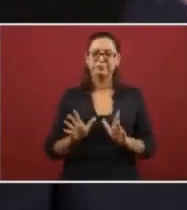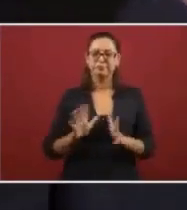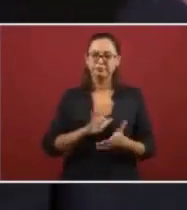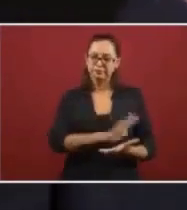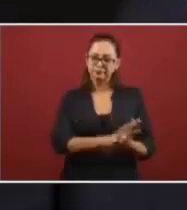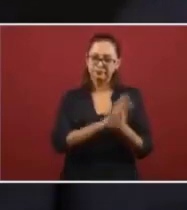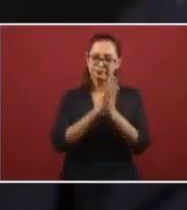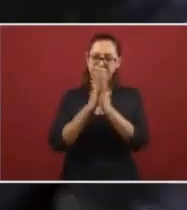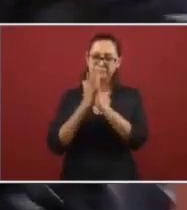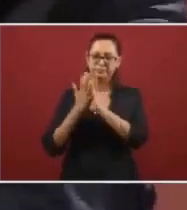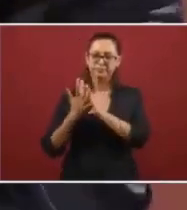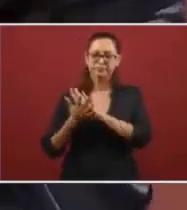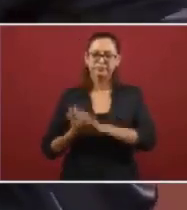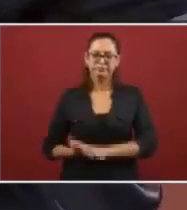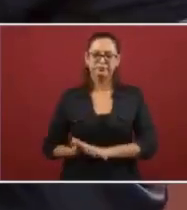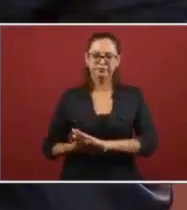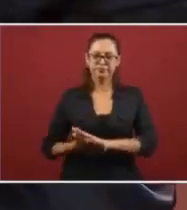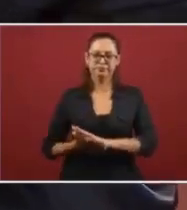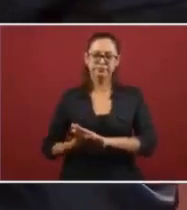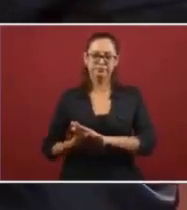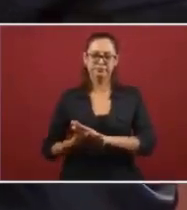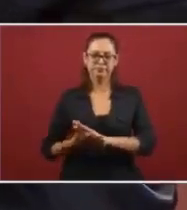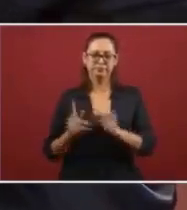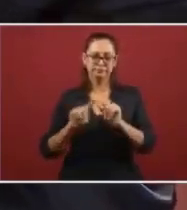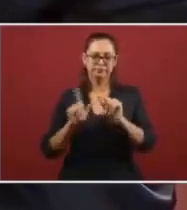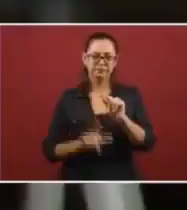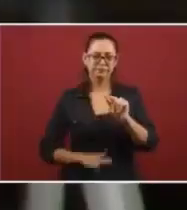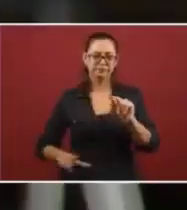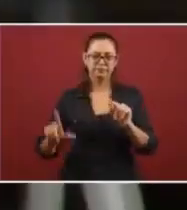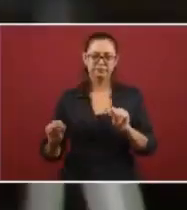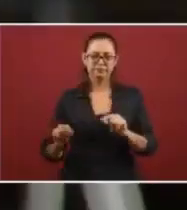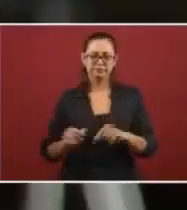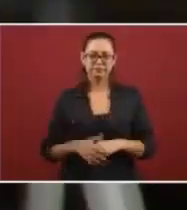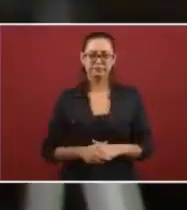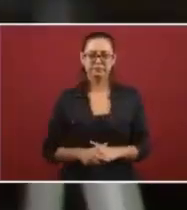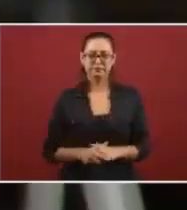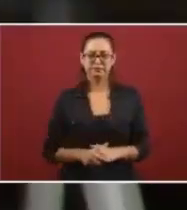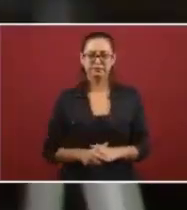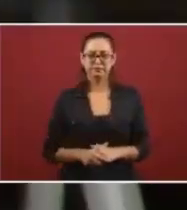en este caso a la transformación del país